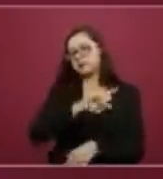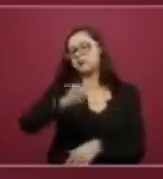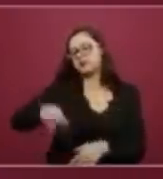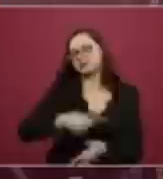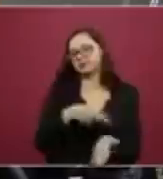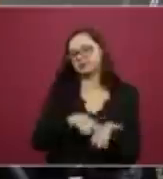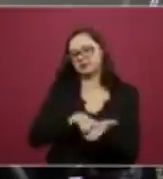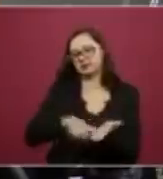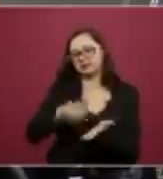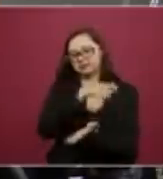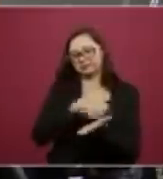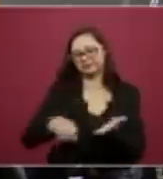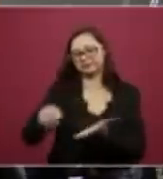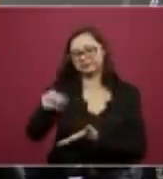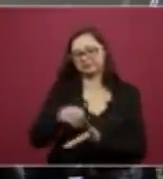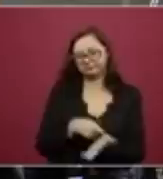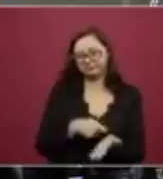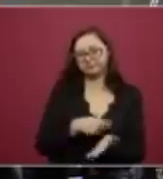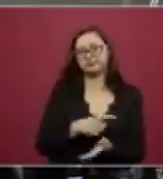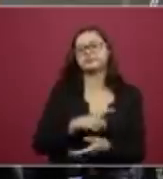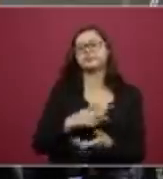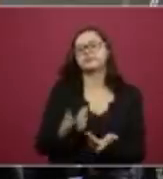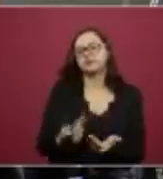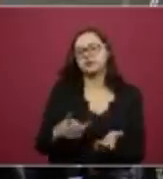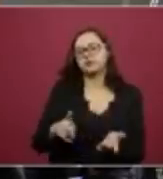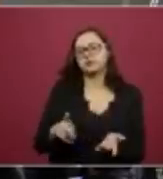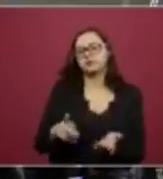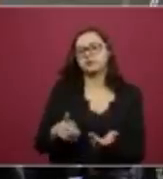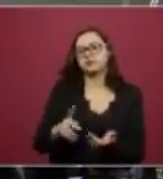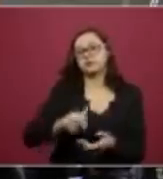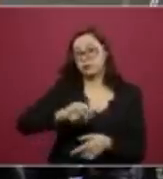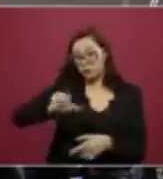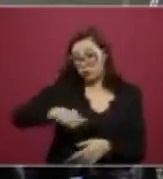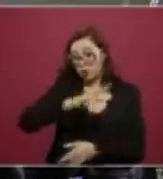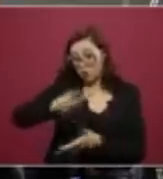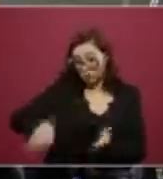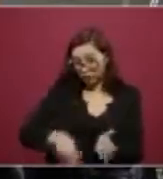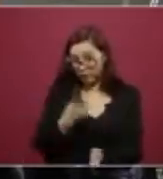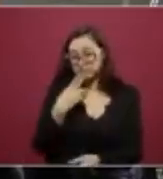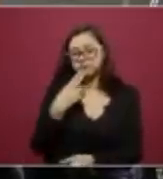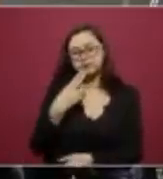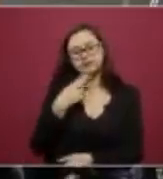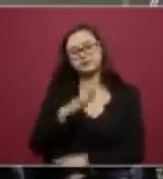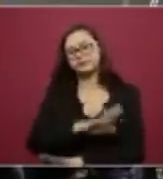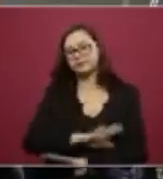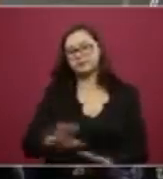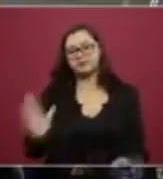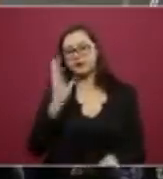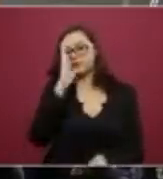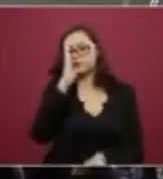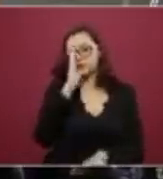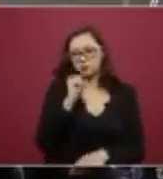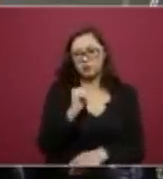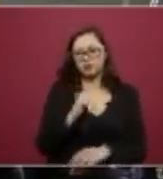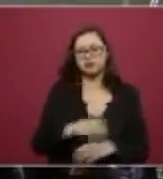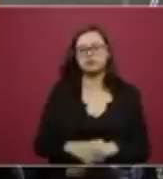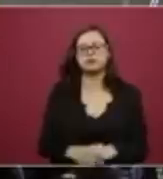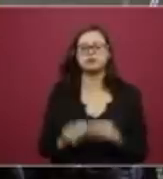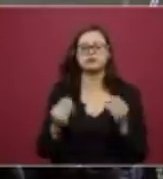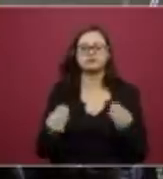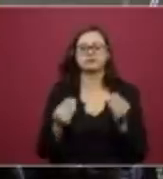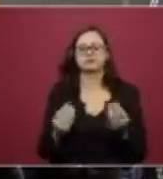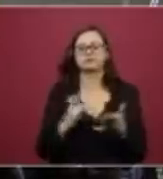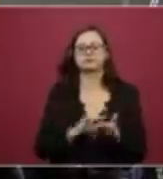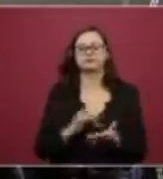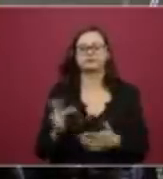transportación, clasificación y entrega, y con ello se puede ser utilizada, ya no puede ser utilizada nuevamente para cartas o paquetes. Muchísimas